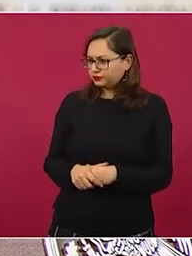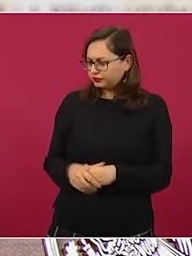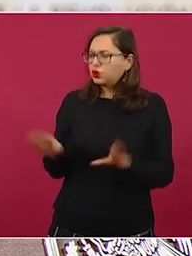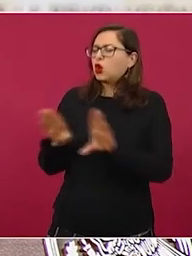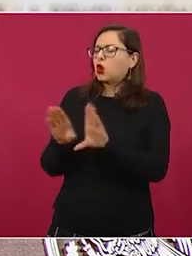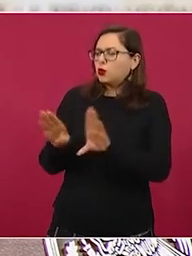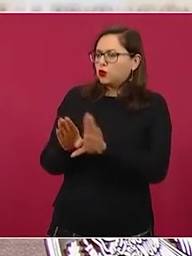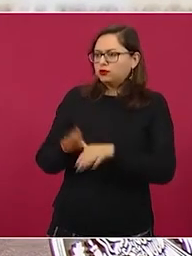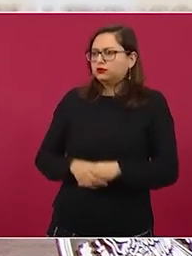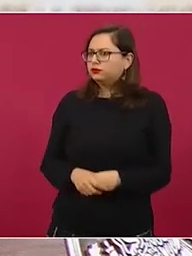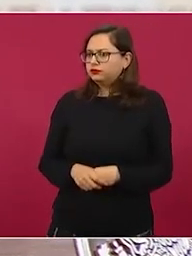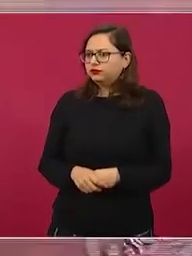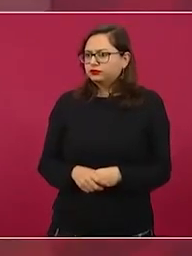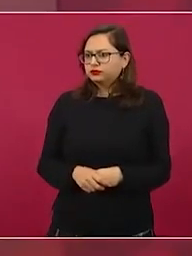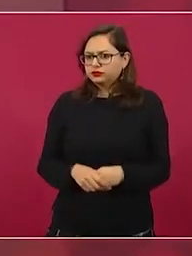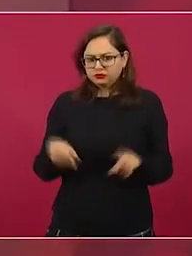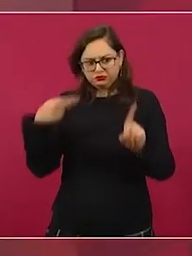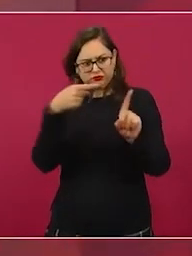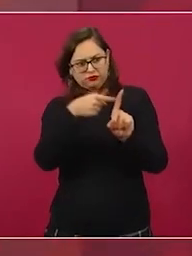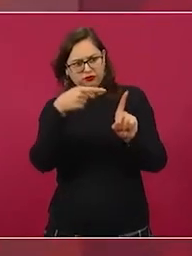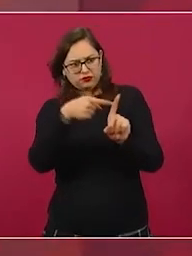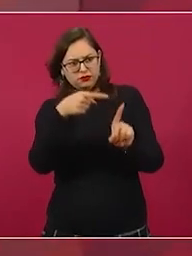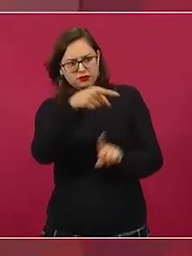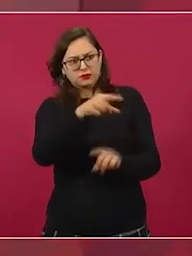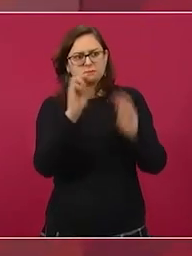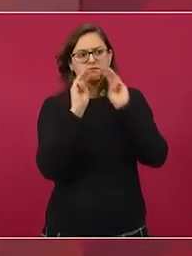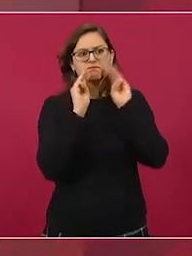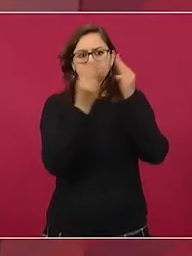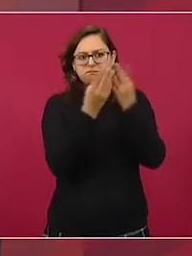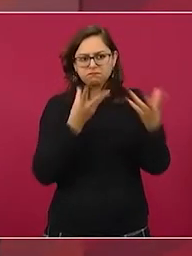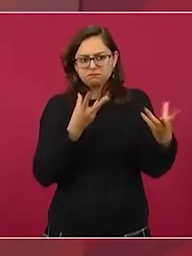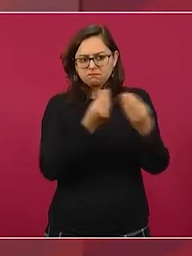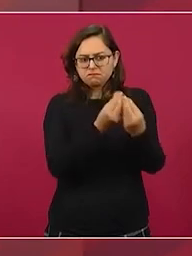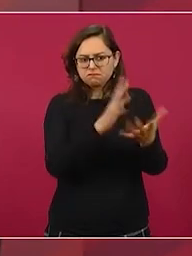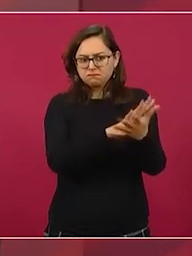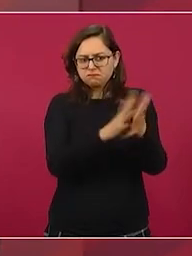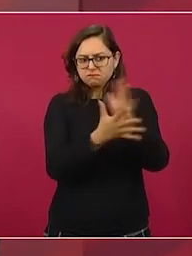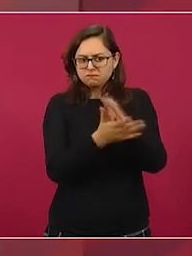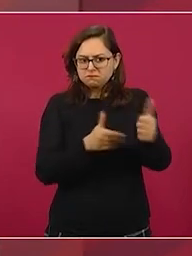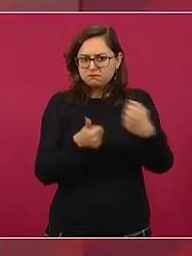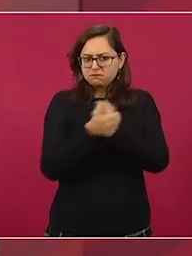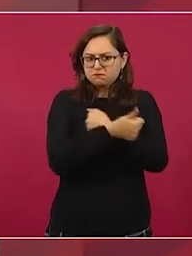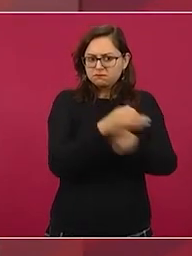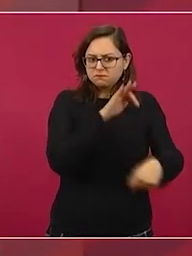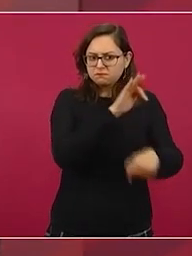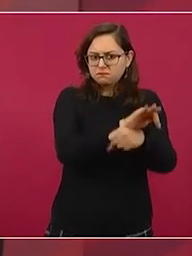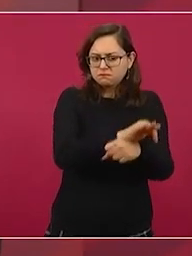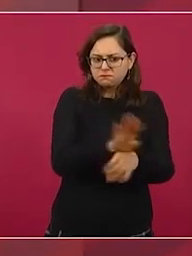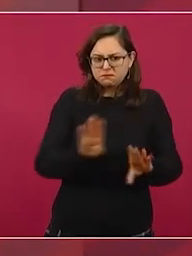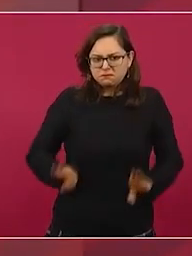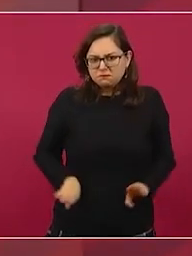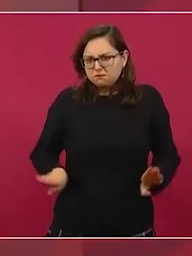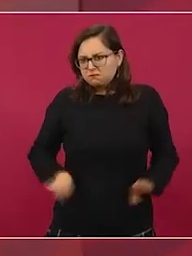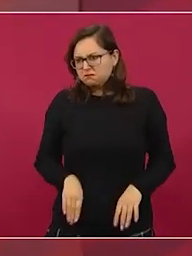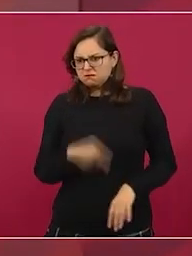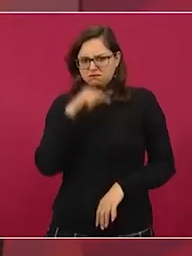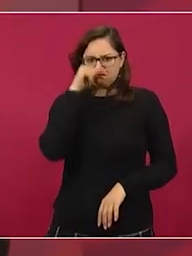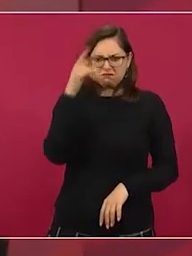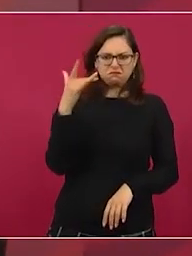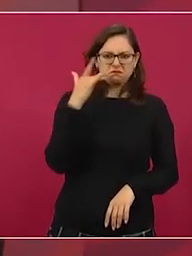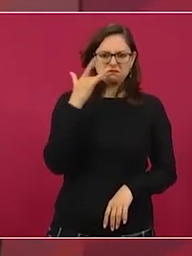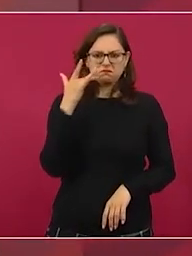¿Qué no te diste cuenta de cómo actuaba, su prepotencia, su arrogancia?